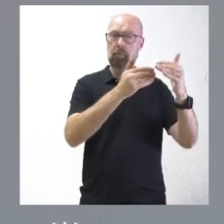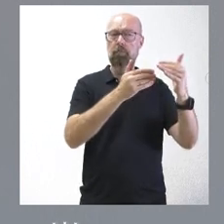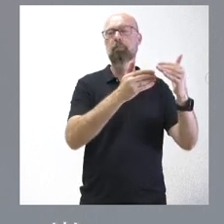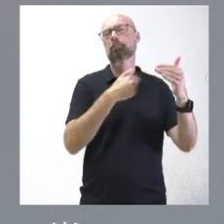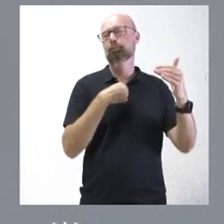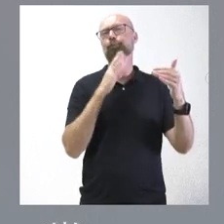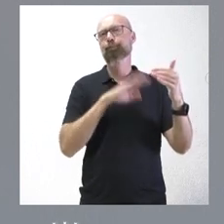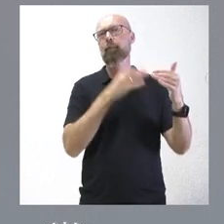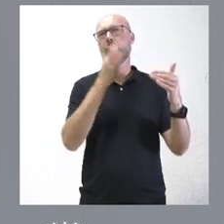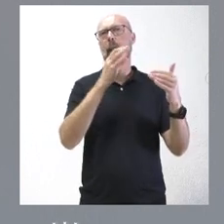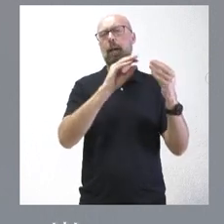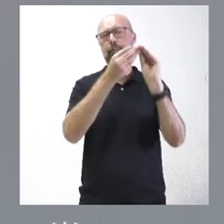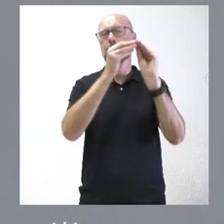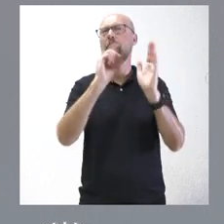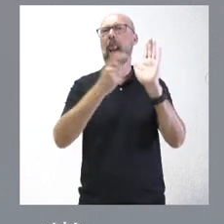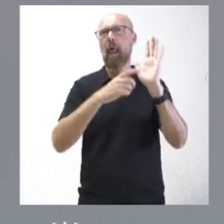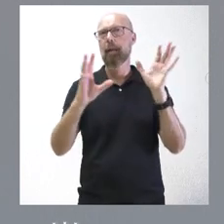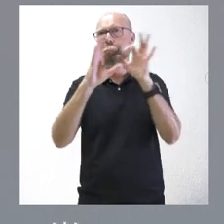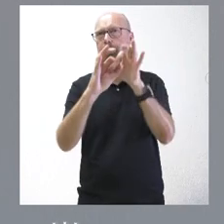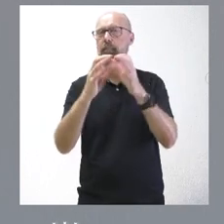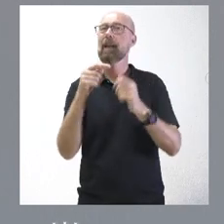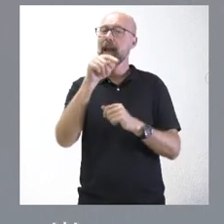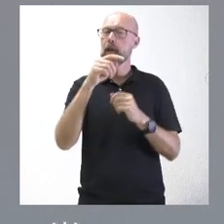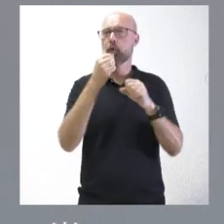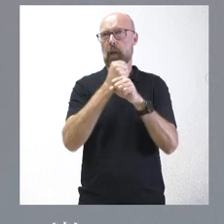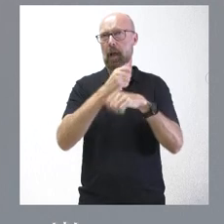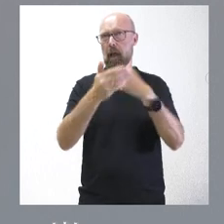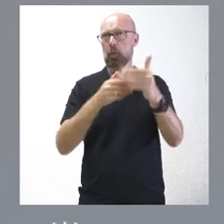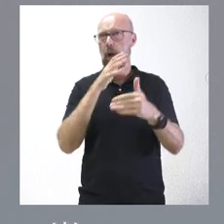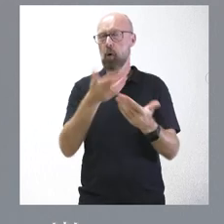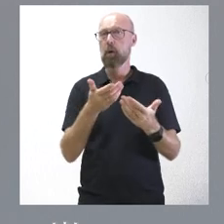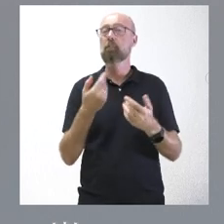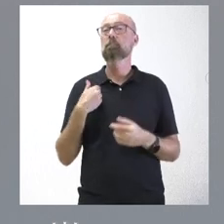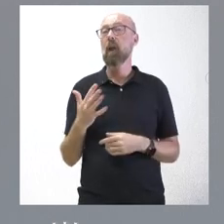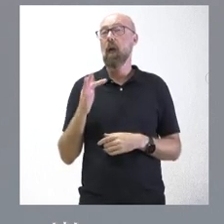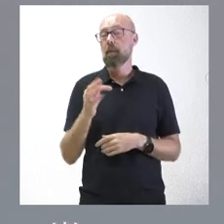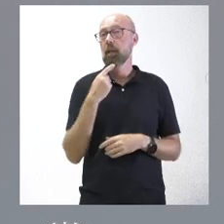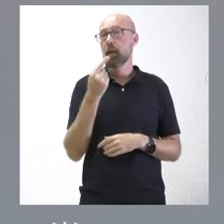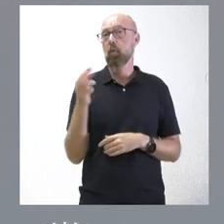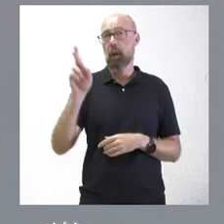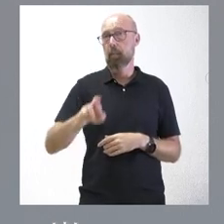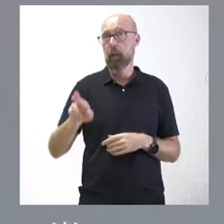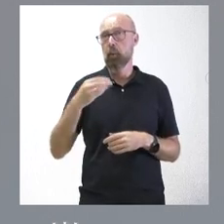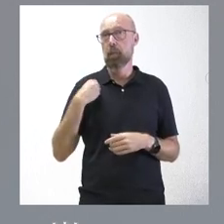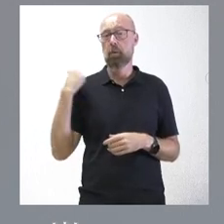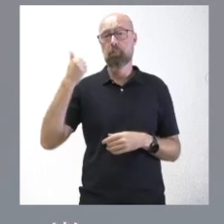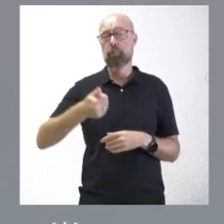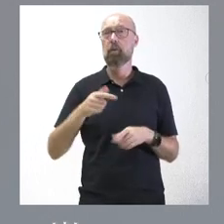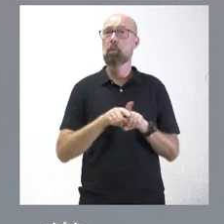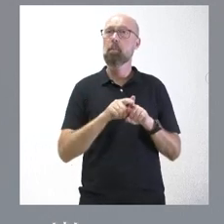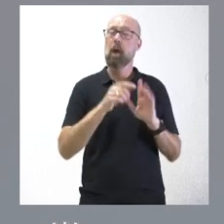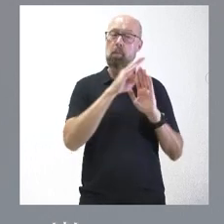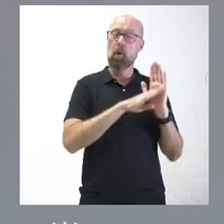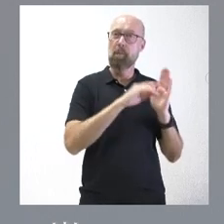Rango de Norma legal Y esto es lo que se está trabajando ahora y que además reitero lo que hemos hecho siempre no solamente es un desarrollo de aquel programa